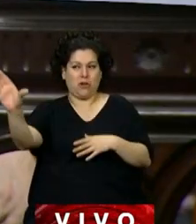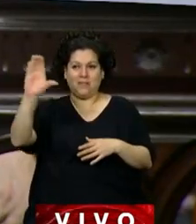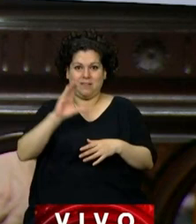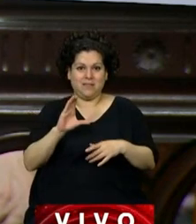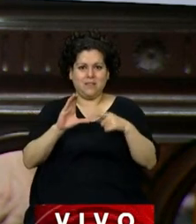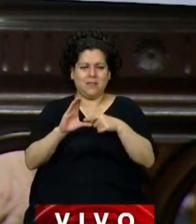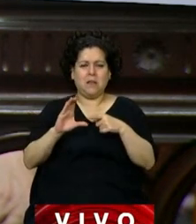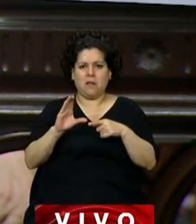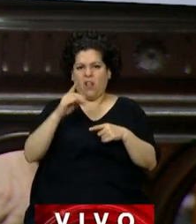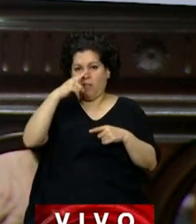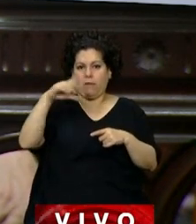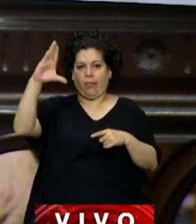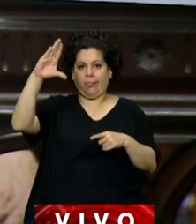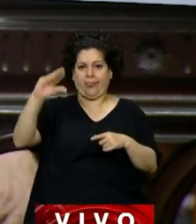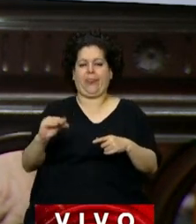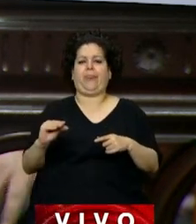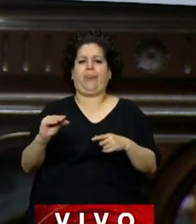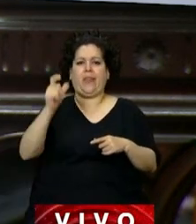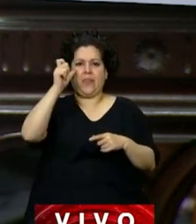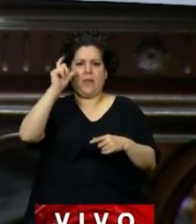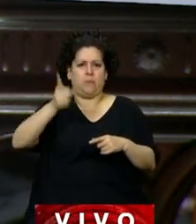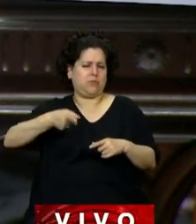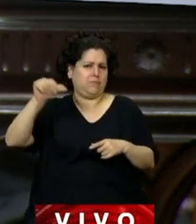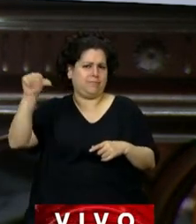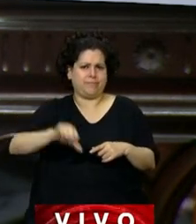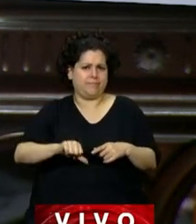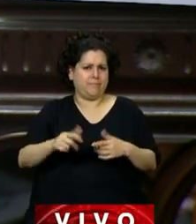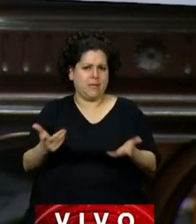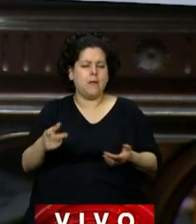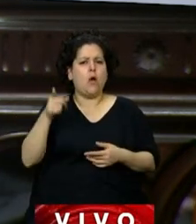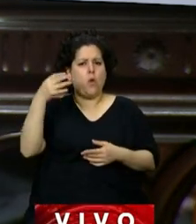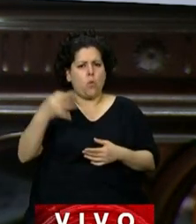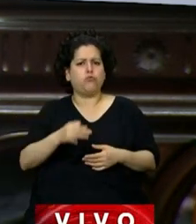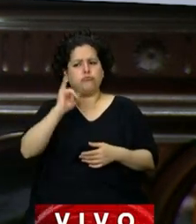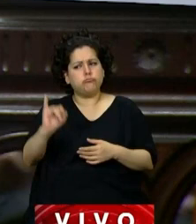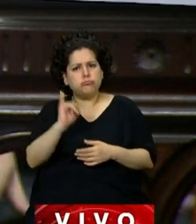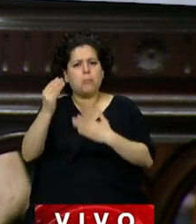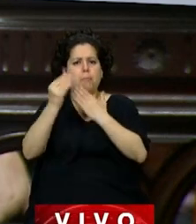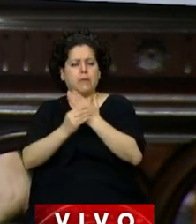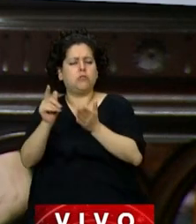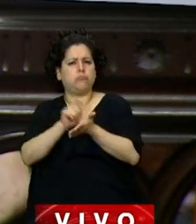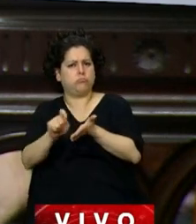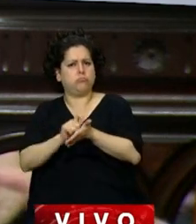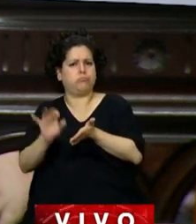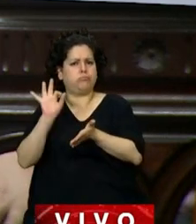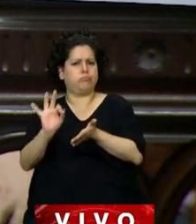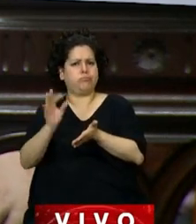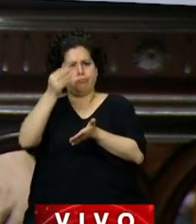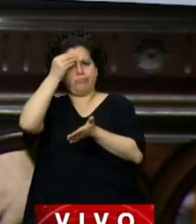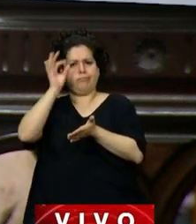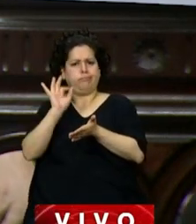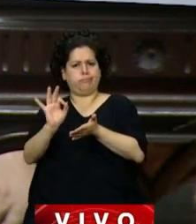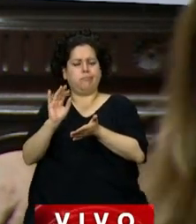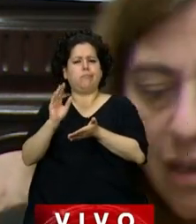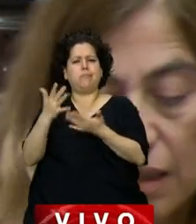asignaba ni el 10%. Por suerte el ministro tomó nota de ese pedido y sumó